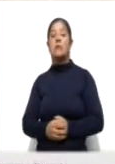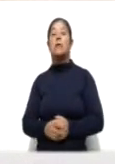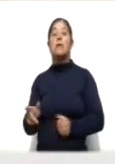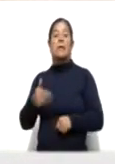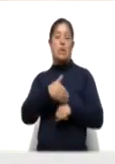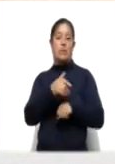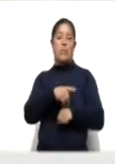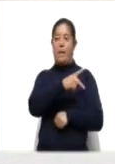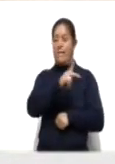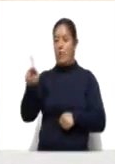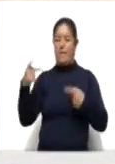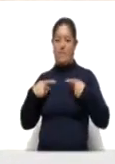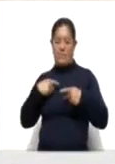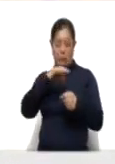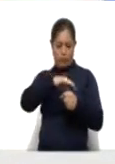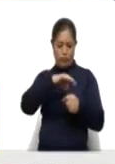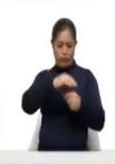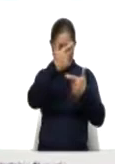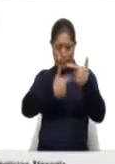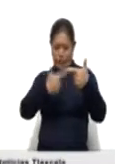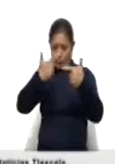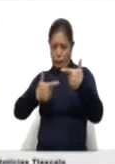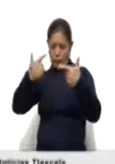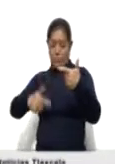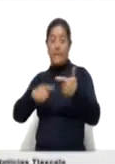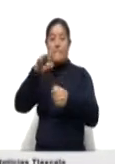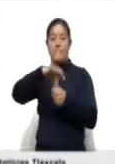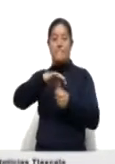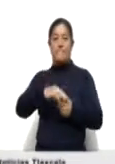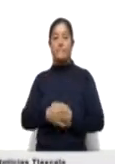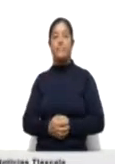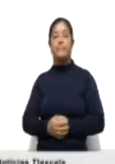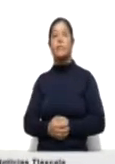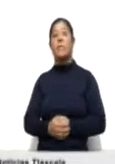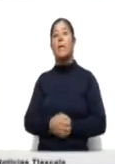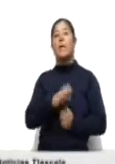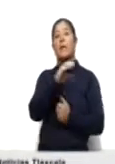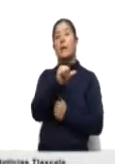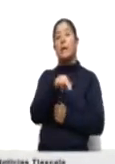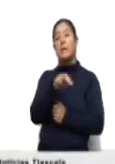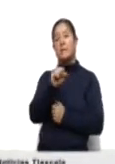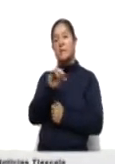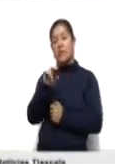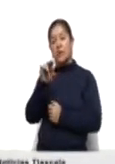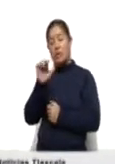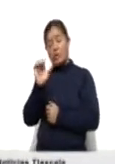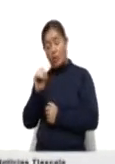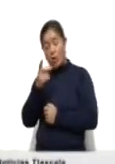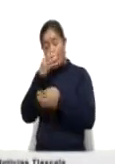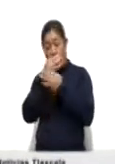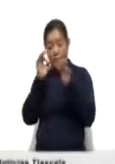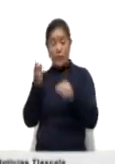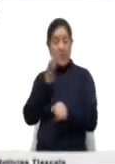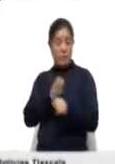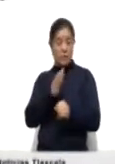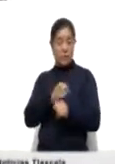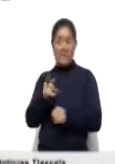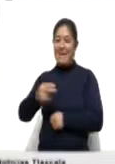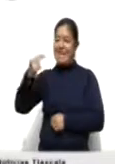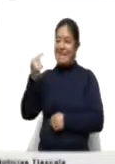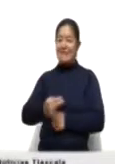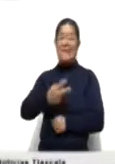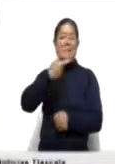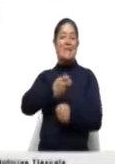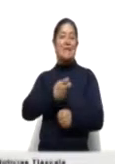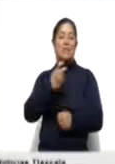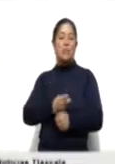de electores en el padrón electoral. La biofarmacéutica CanSino Biologic informó que su vacuna hasta ahora requiere una